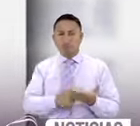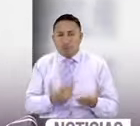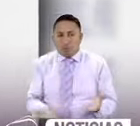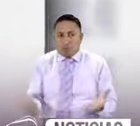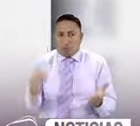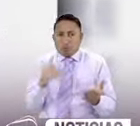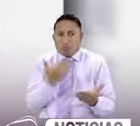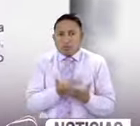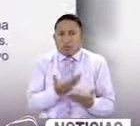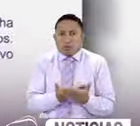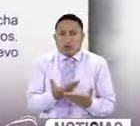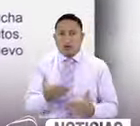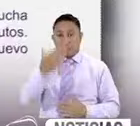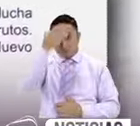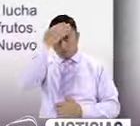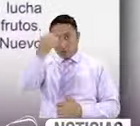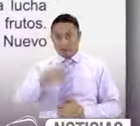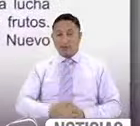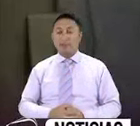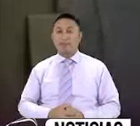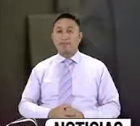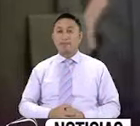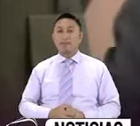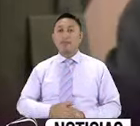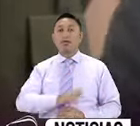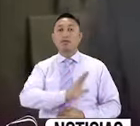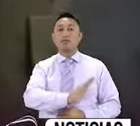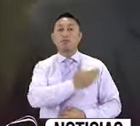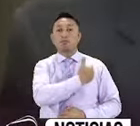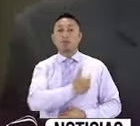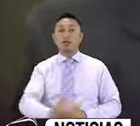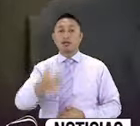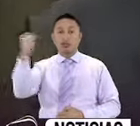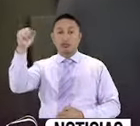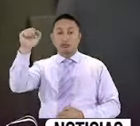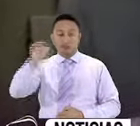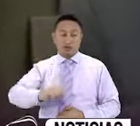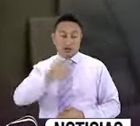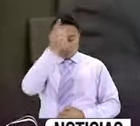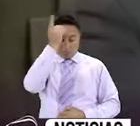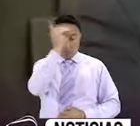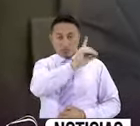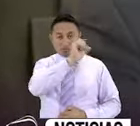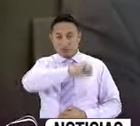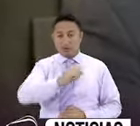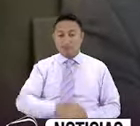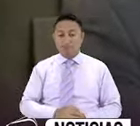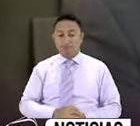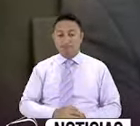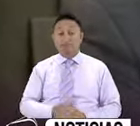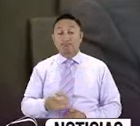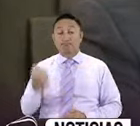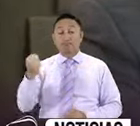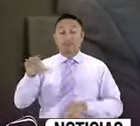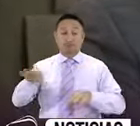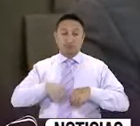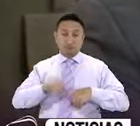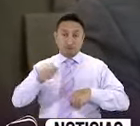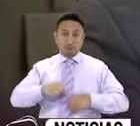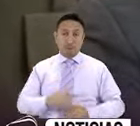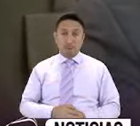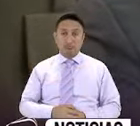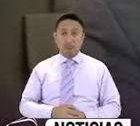Daniel Noboa. Es un derecho el presidente el veto, es un derecho el presidente. Ha cogido su derecho, lo ha cogido. La Asamblea